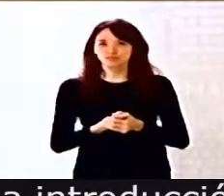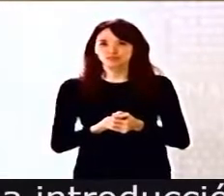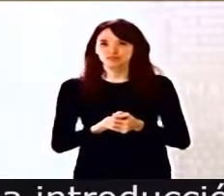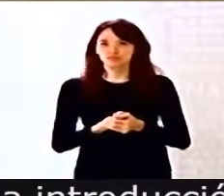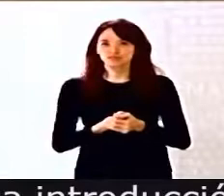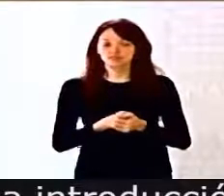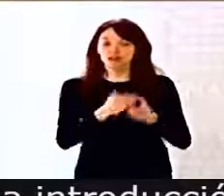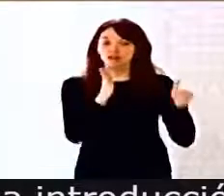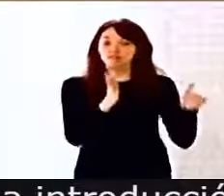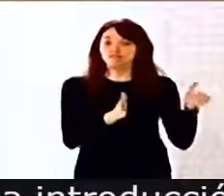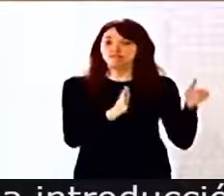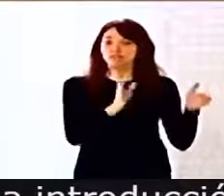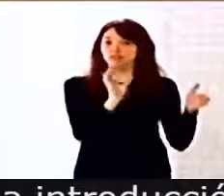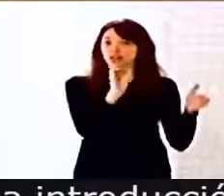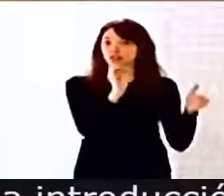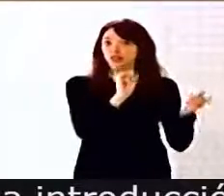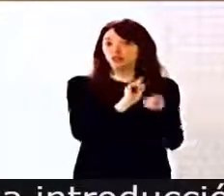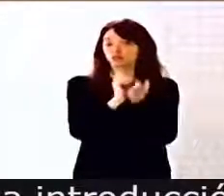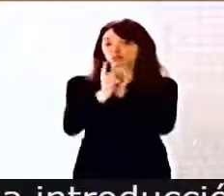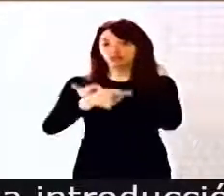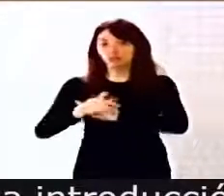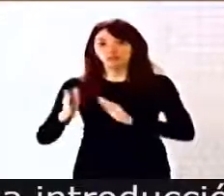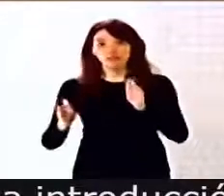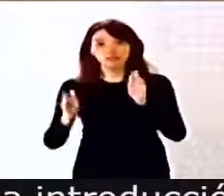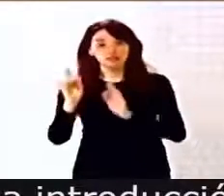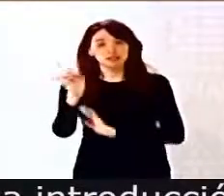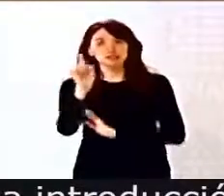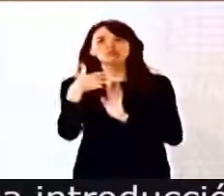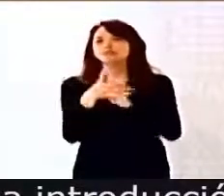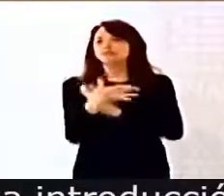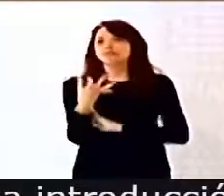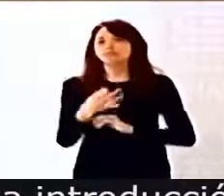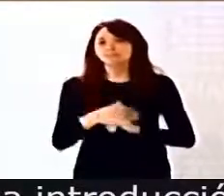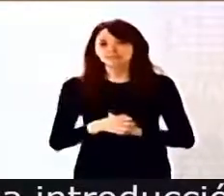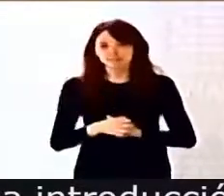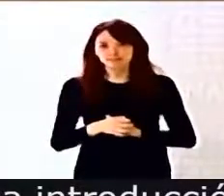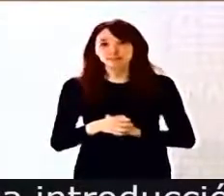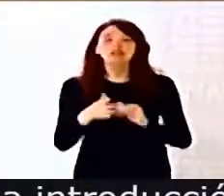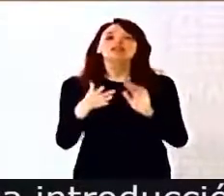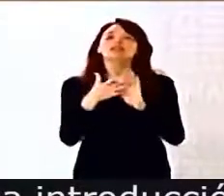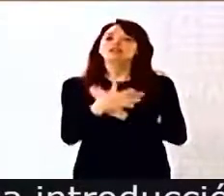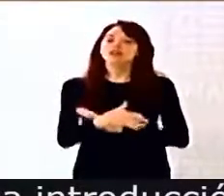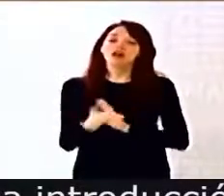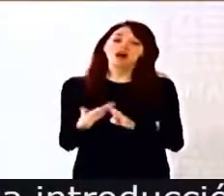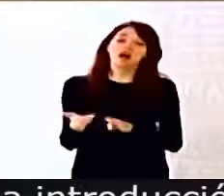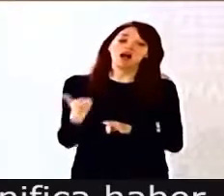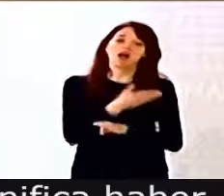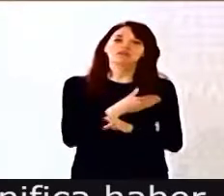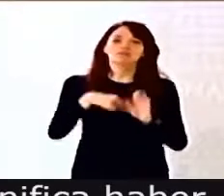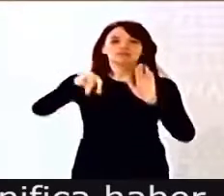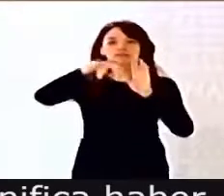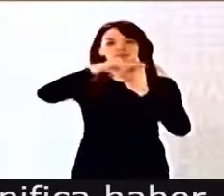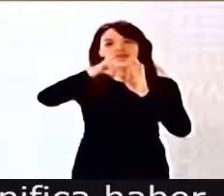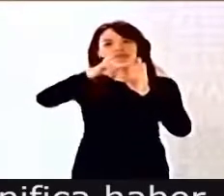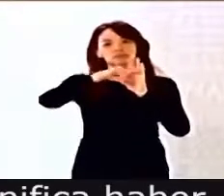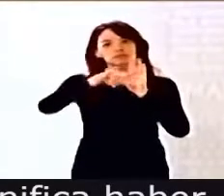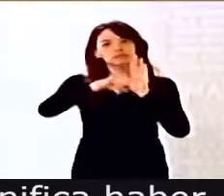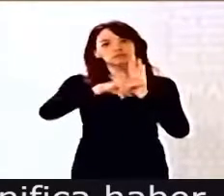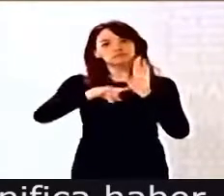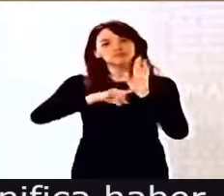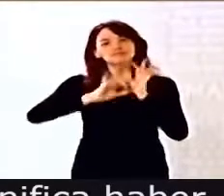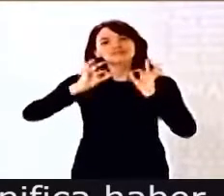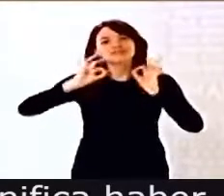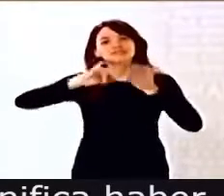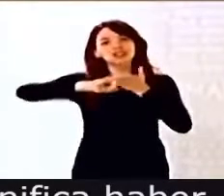pasar de fase 0 a fase 1 significa haber cumplido una serie de requisitos